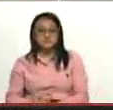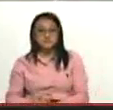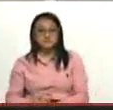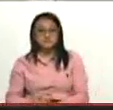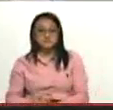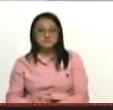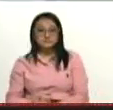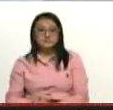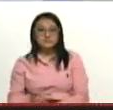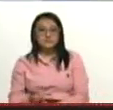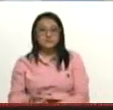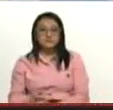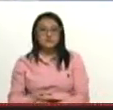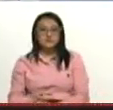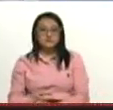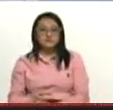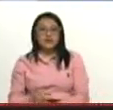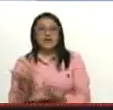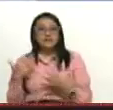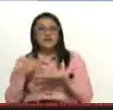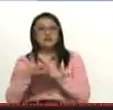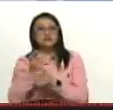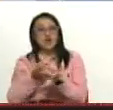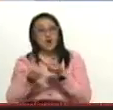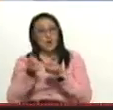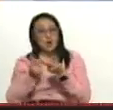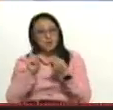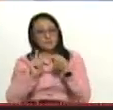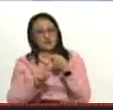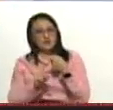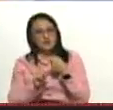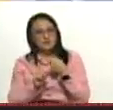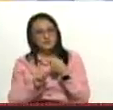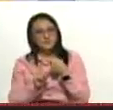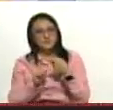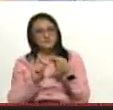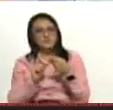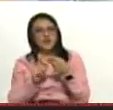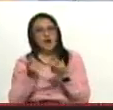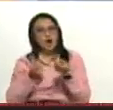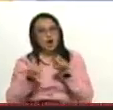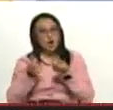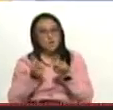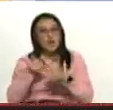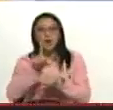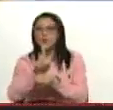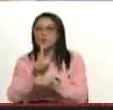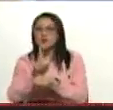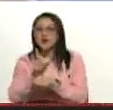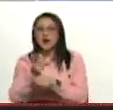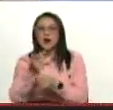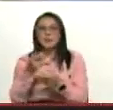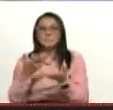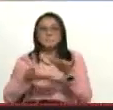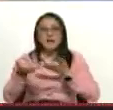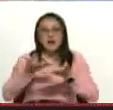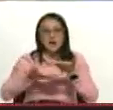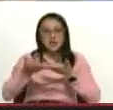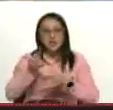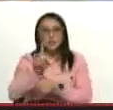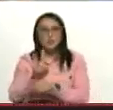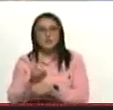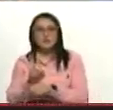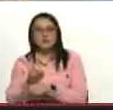la economía la integración económica una economía única y un mercado único